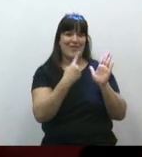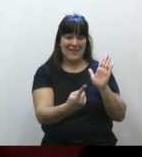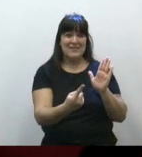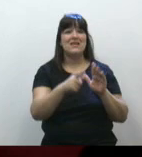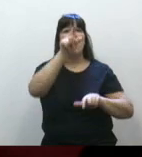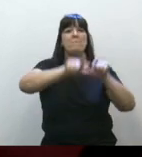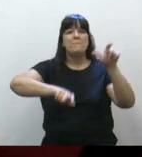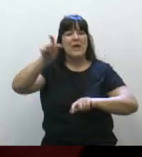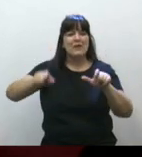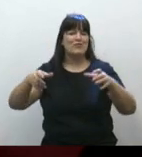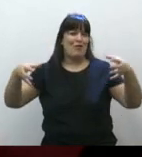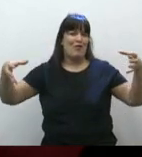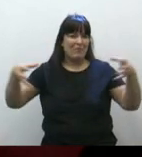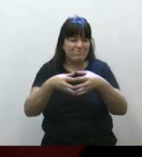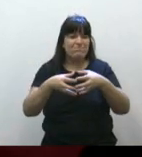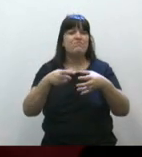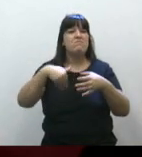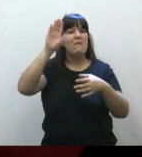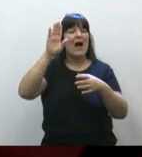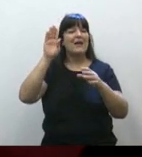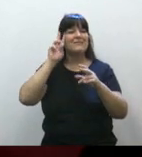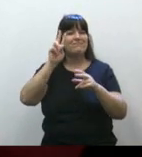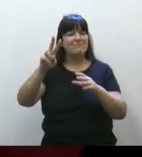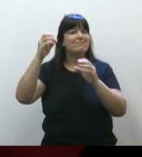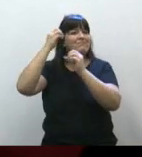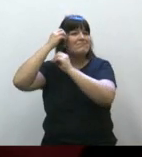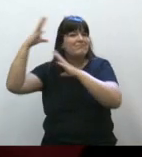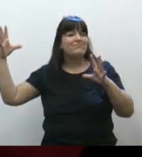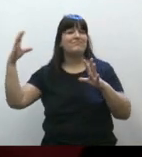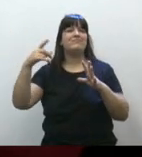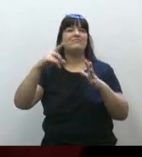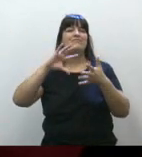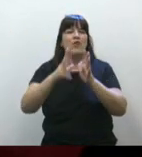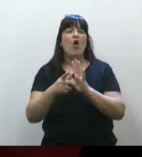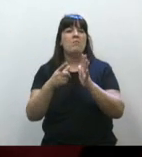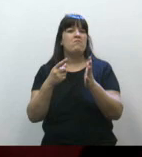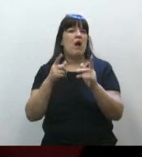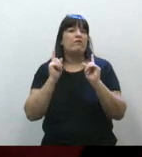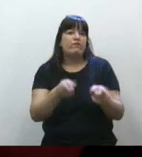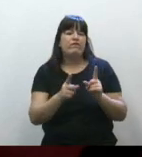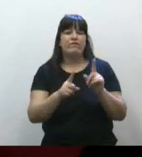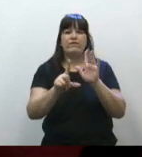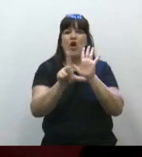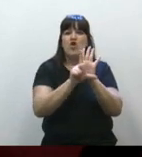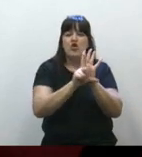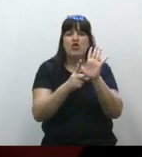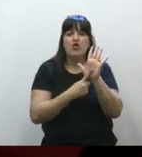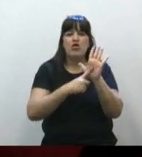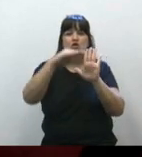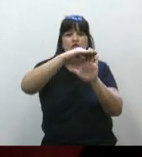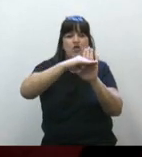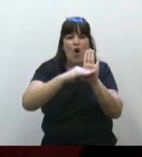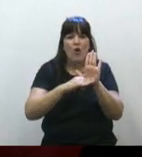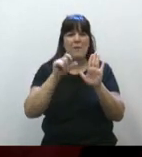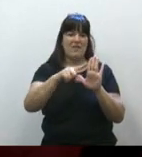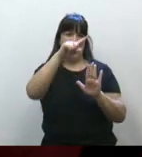tienen un claro componente del laicismo de la vigencia de las normas del conjunto del estado